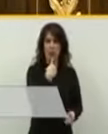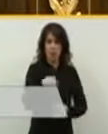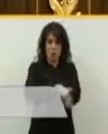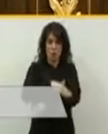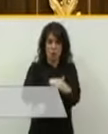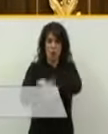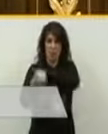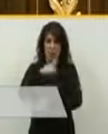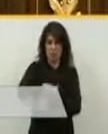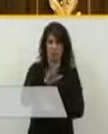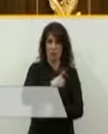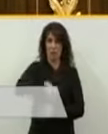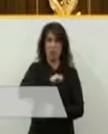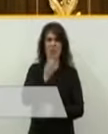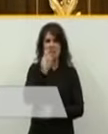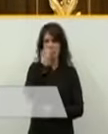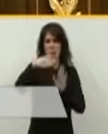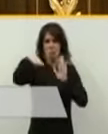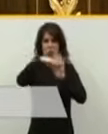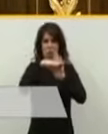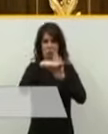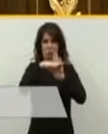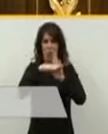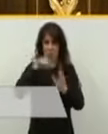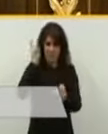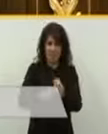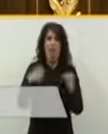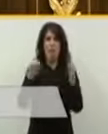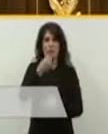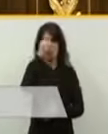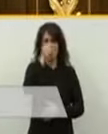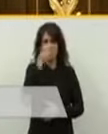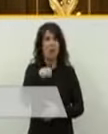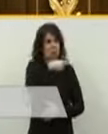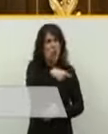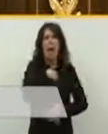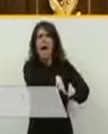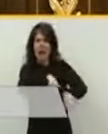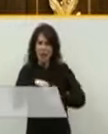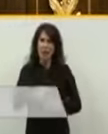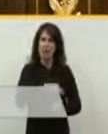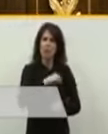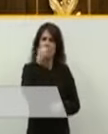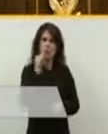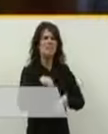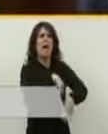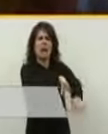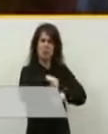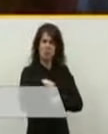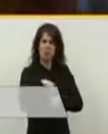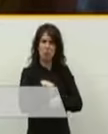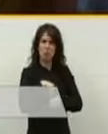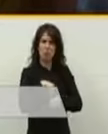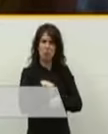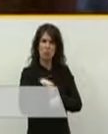tener un condicionante, que esté el Partido Socialista. Le acepto el condicionante, señor Pedro Sánchez. Acepte usted el